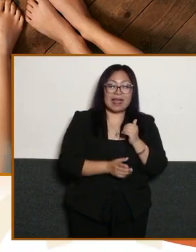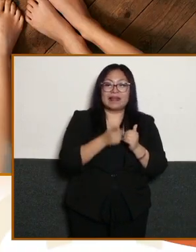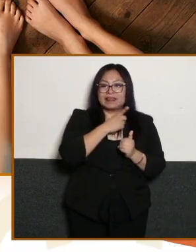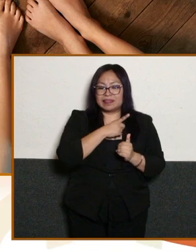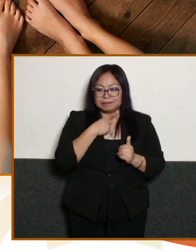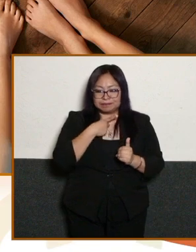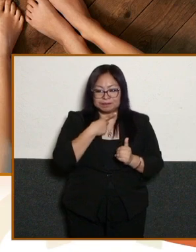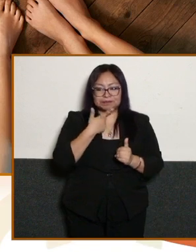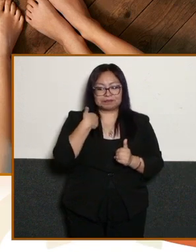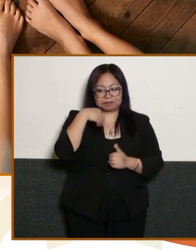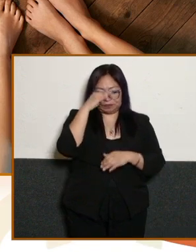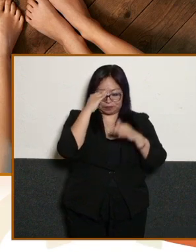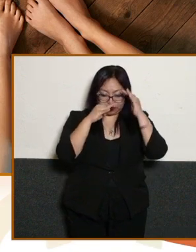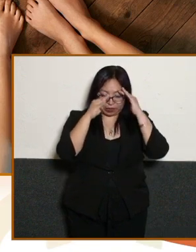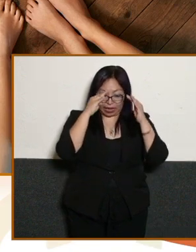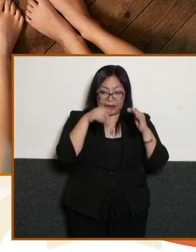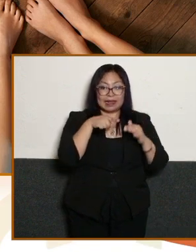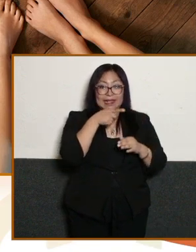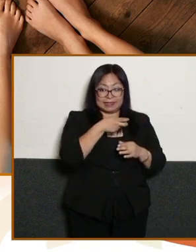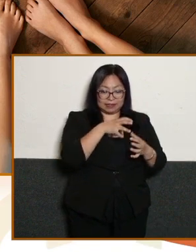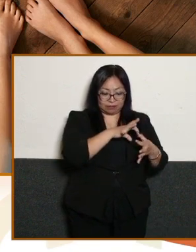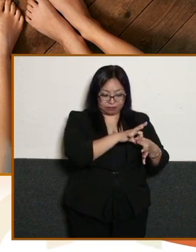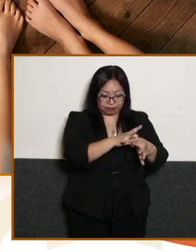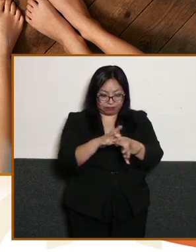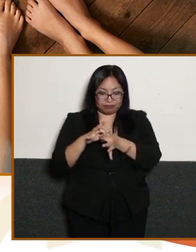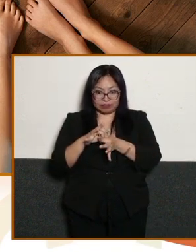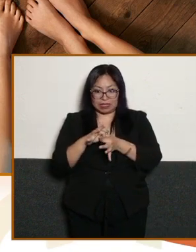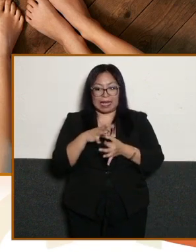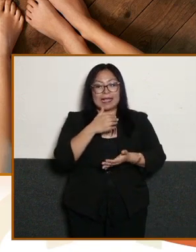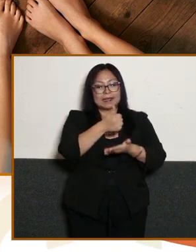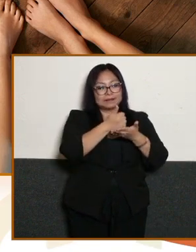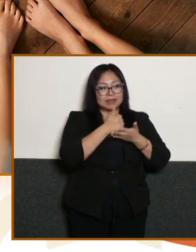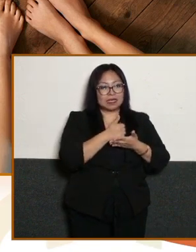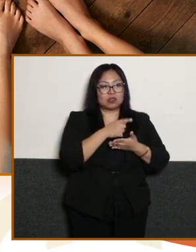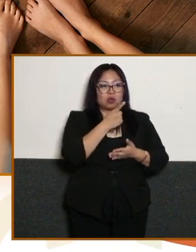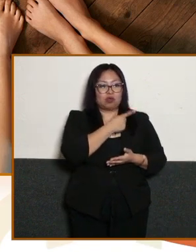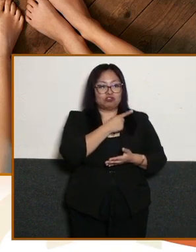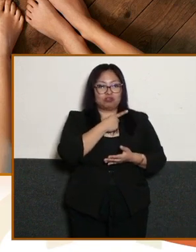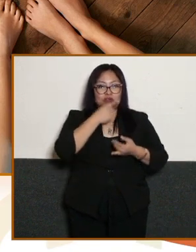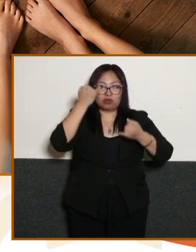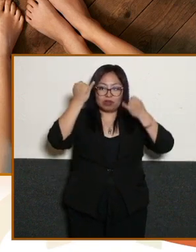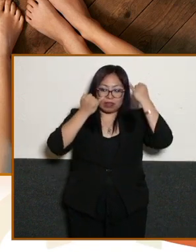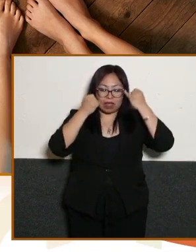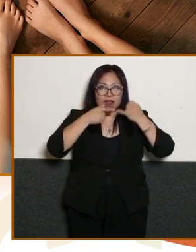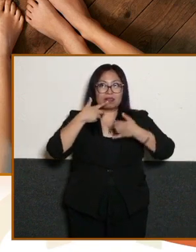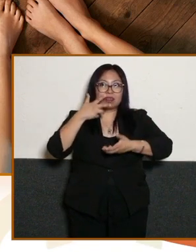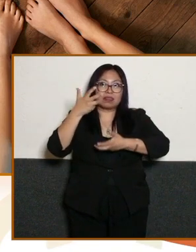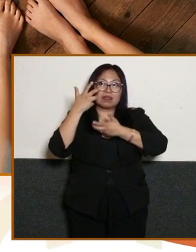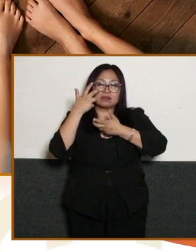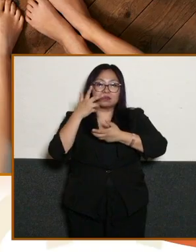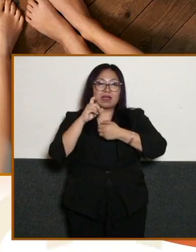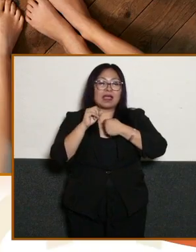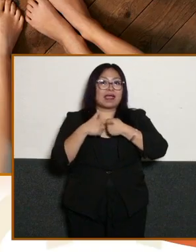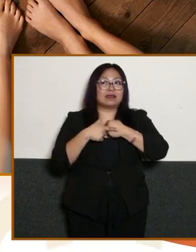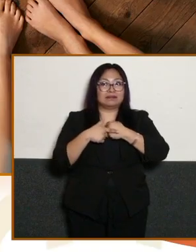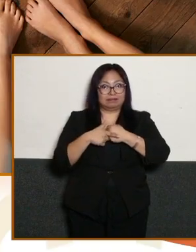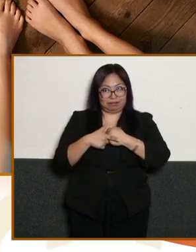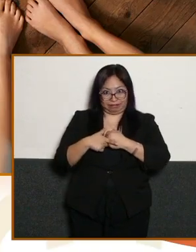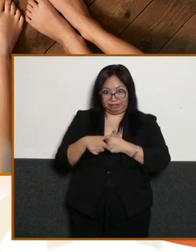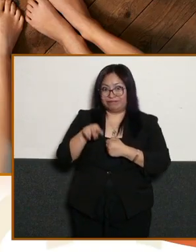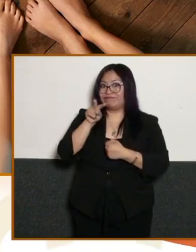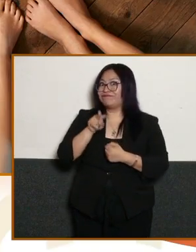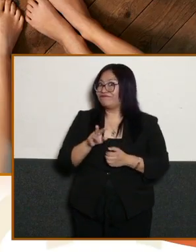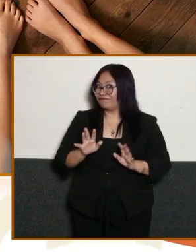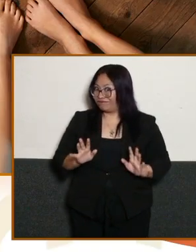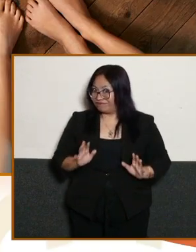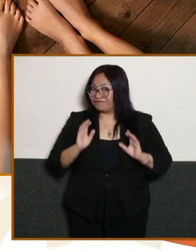que estos sistemas estén alineados con nosotros y no empiecen a tener deseos. Ah, ¿verdad? Porque